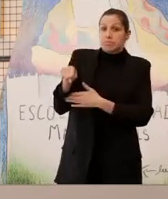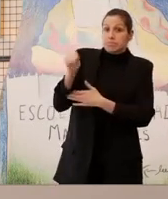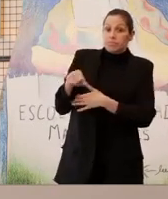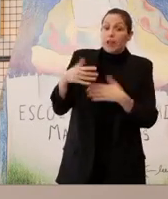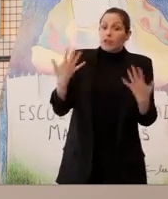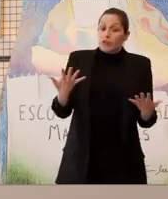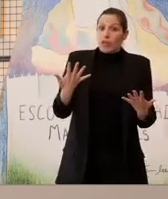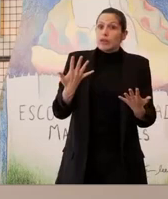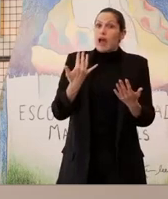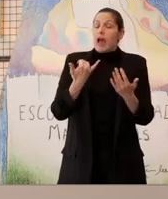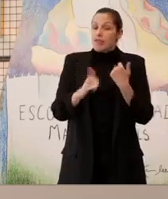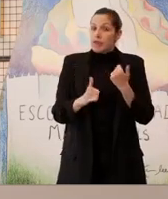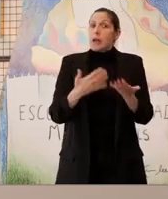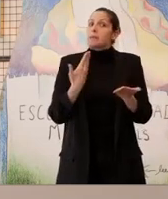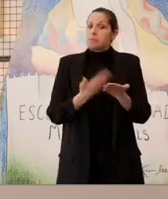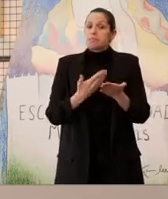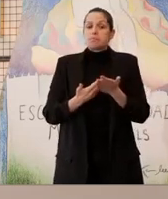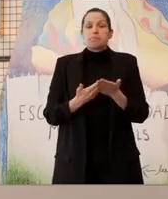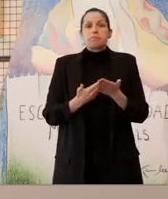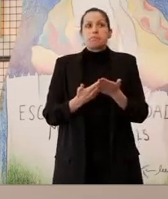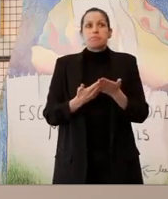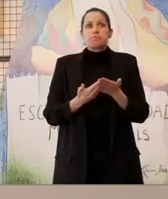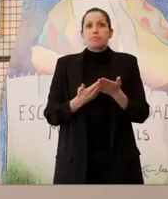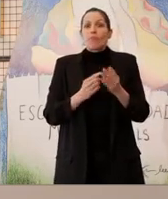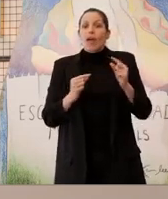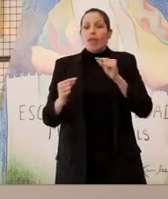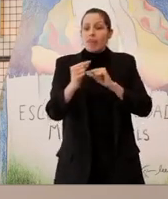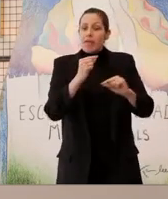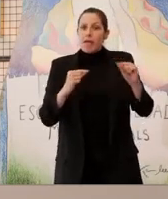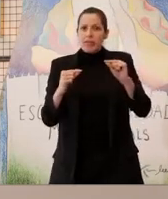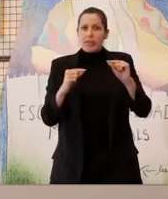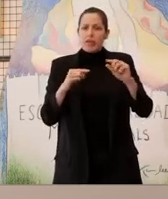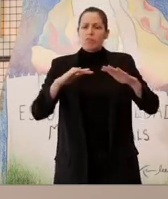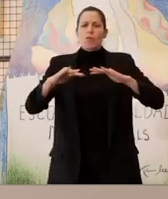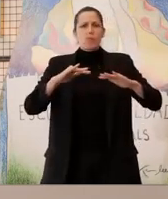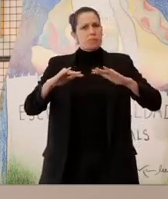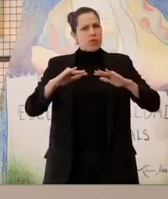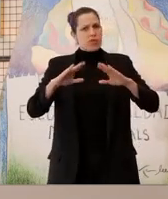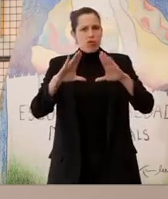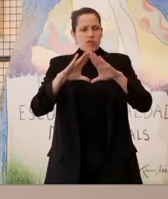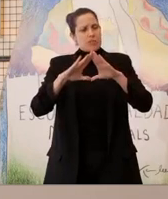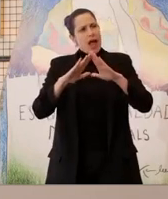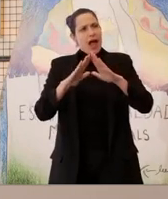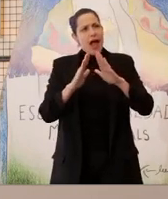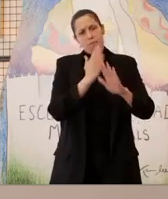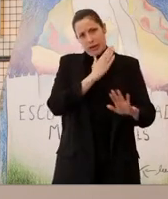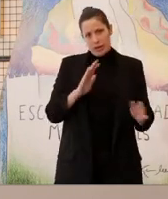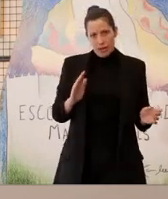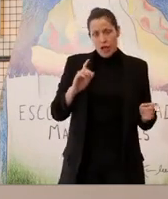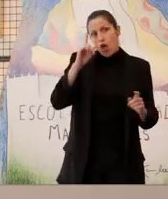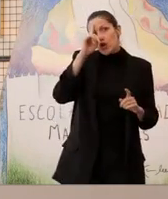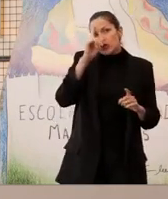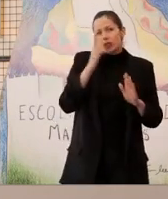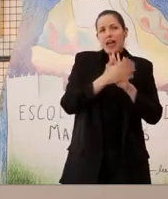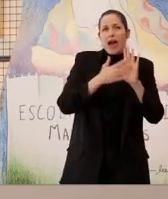un debate que hay por debajo del movimiento feminista no sé muy bien si decir del movimiento